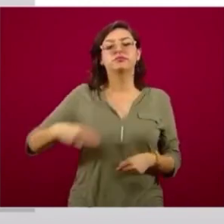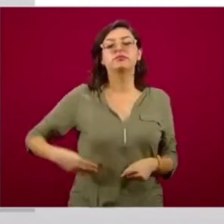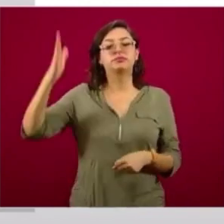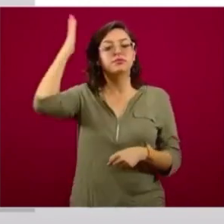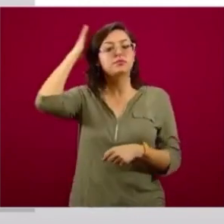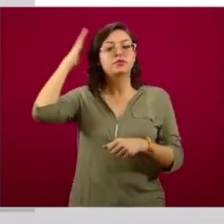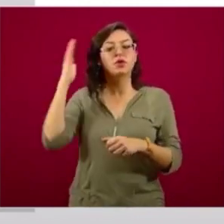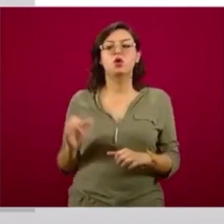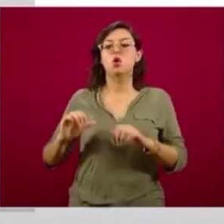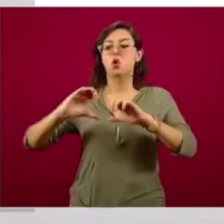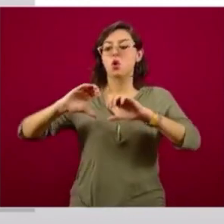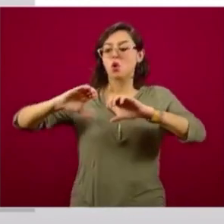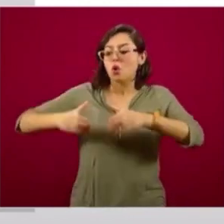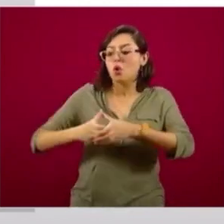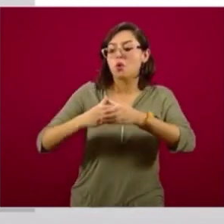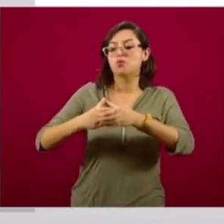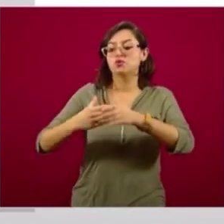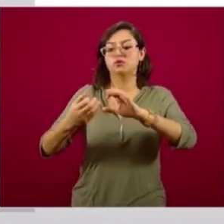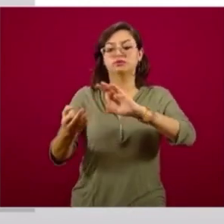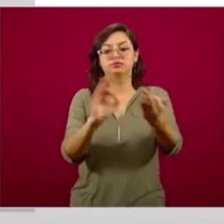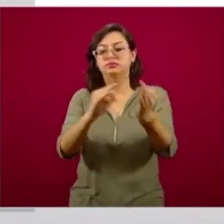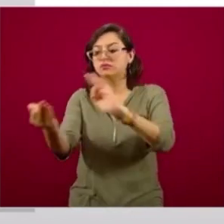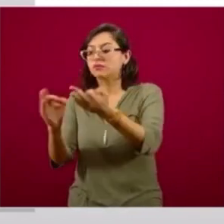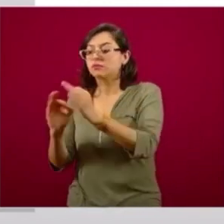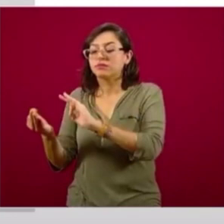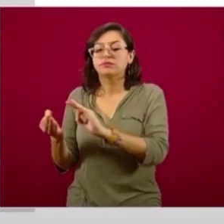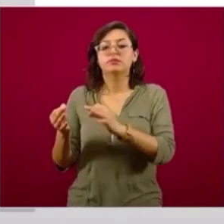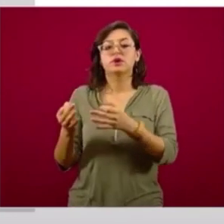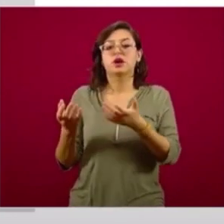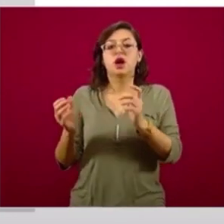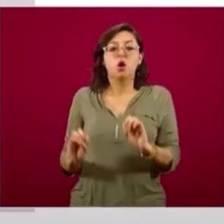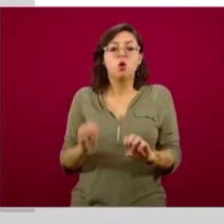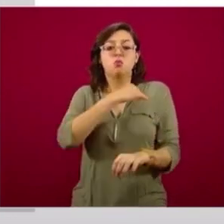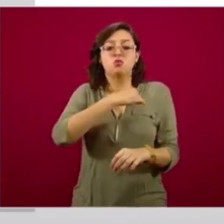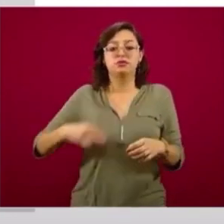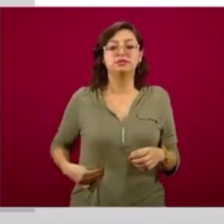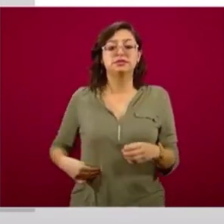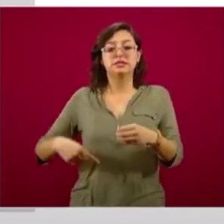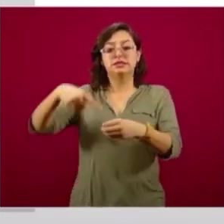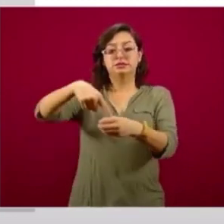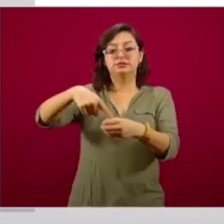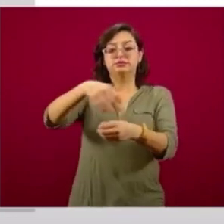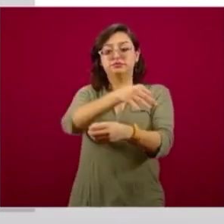están asociadas con las cabeceras municipales, que era